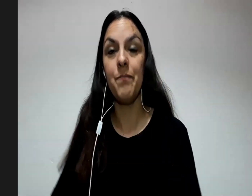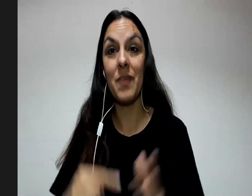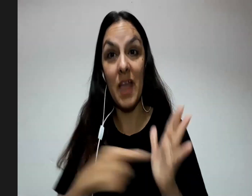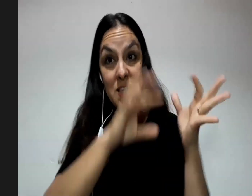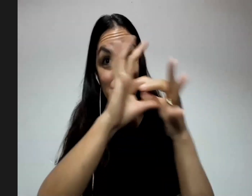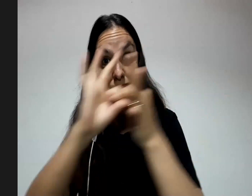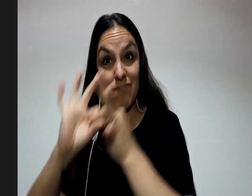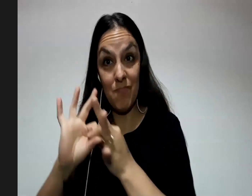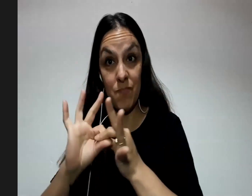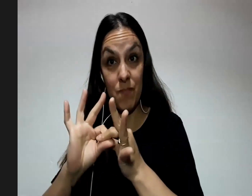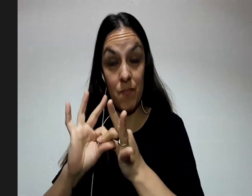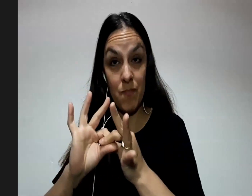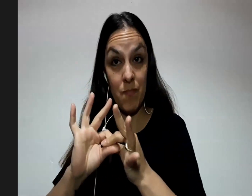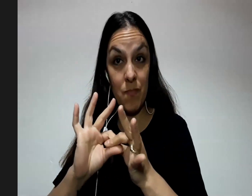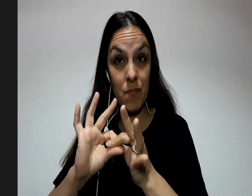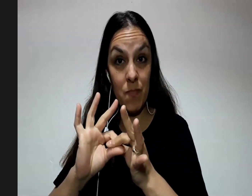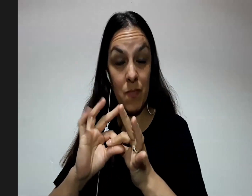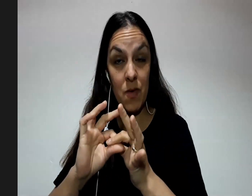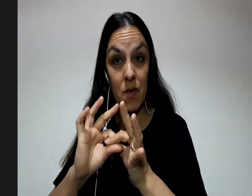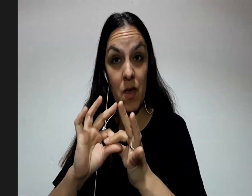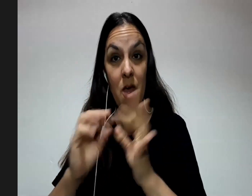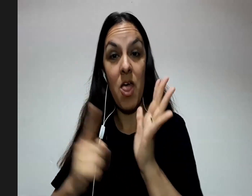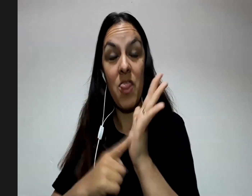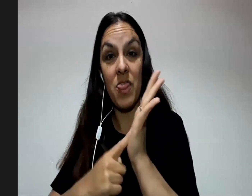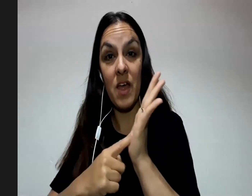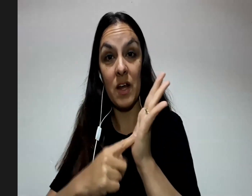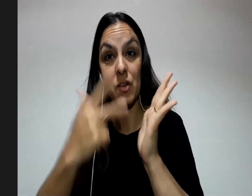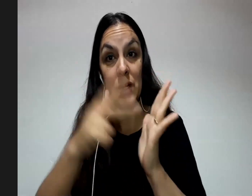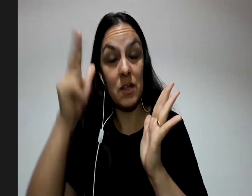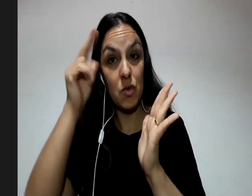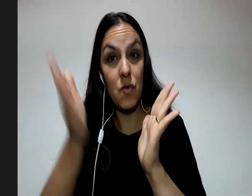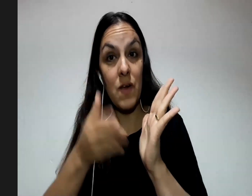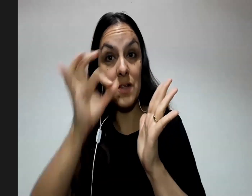con el decreto 38/04.